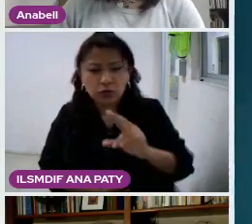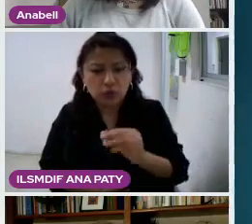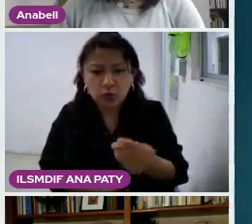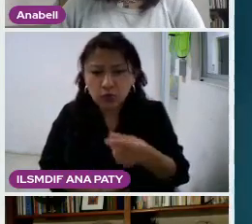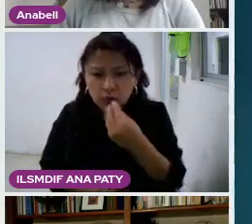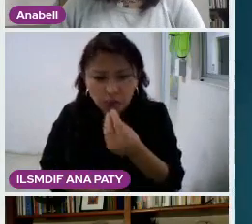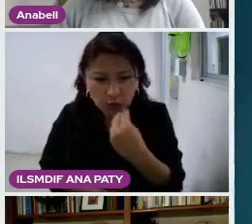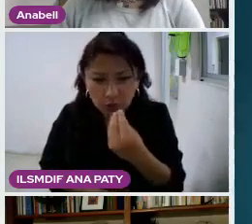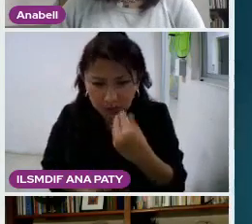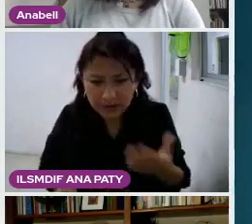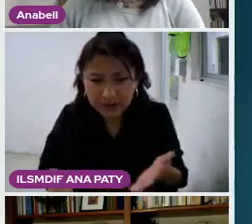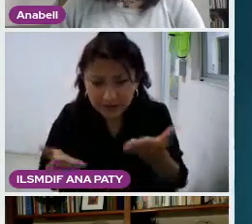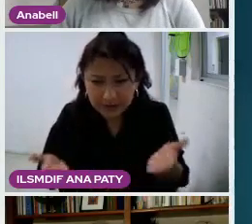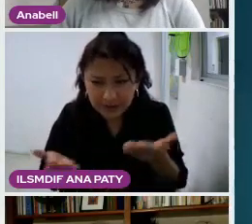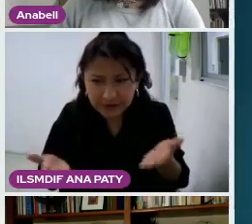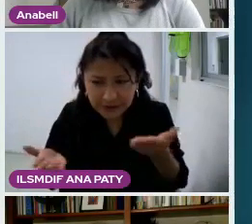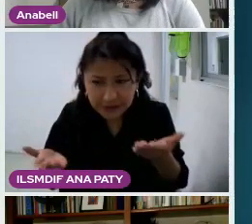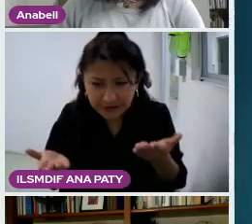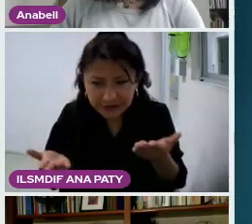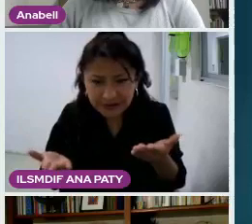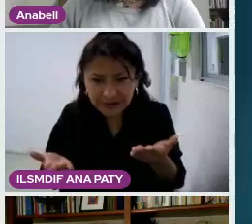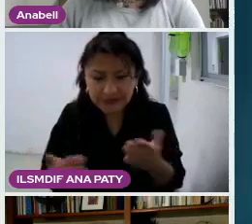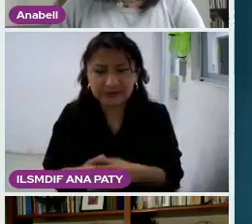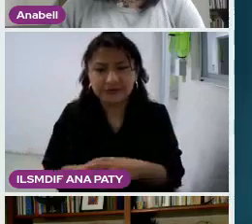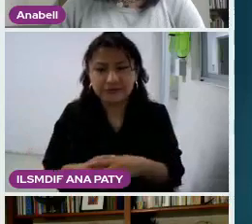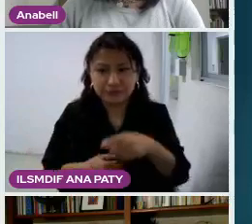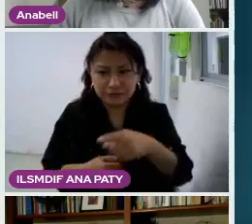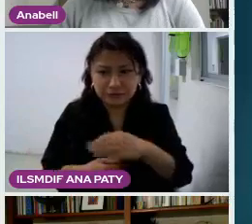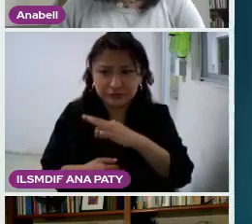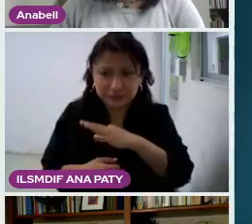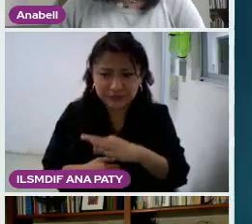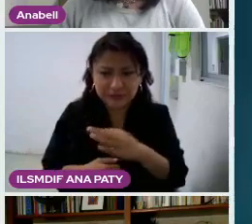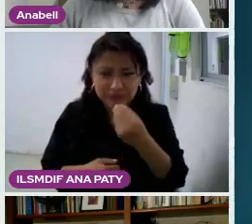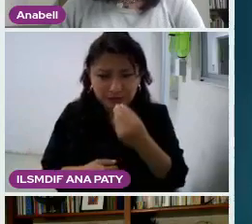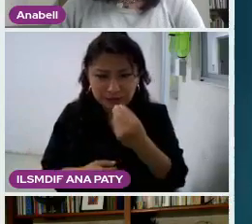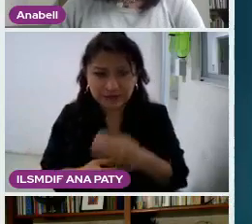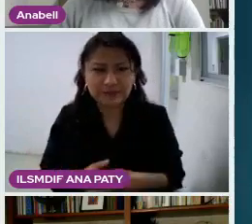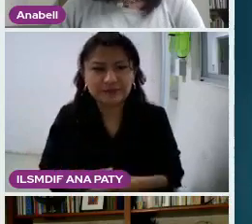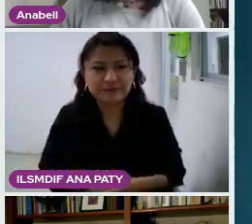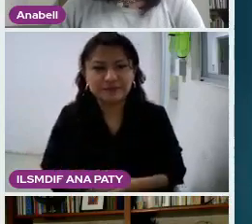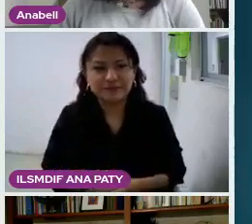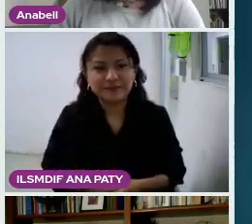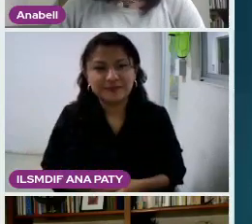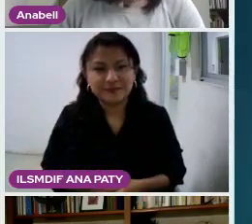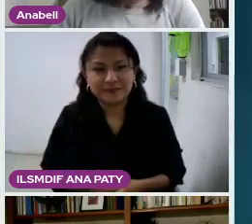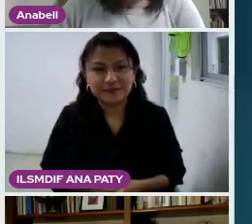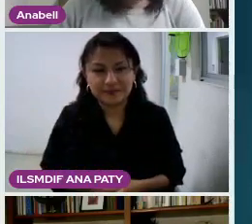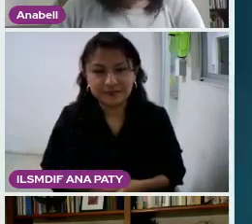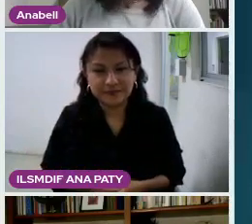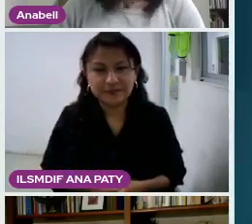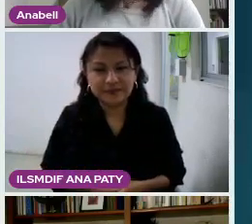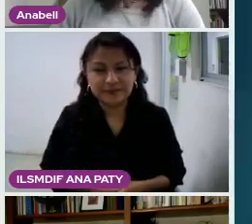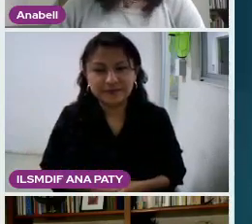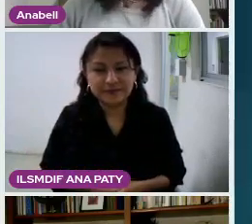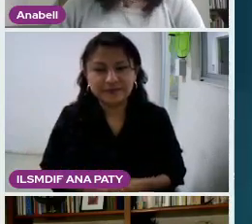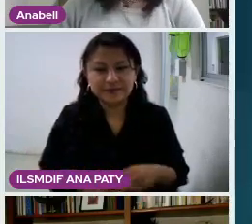sino también física. La bulimia nerviosa también habla de estos